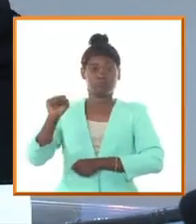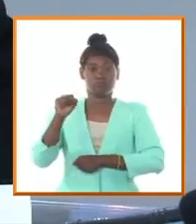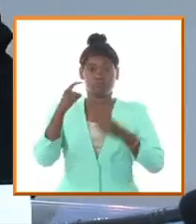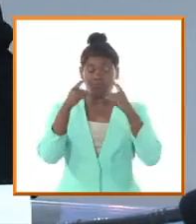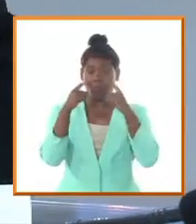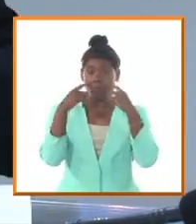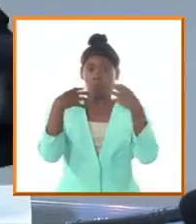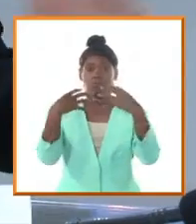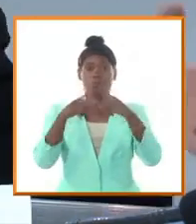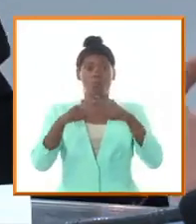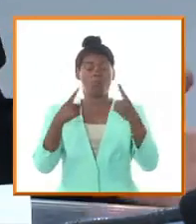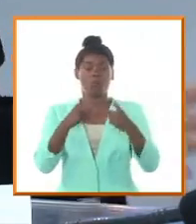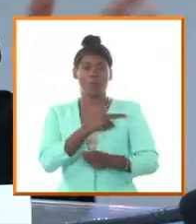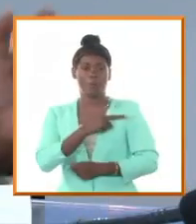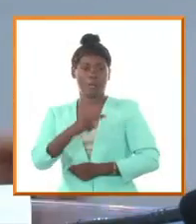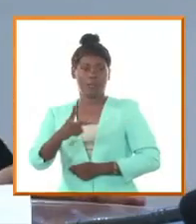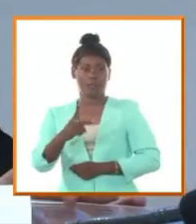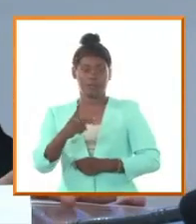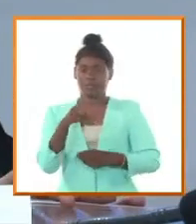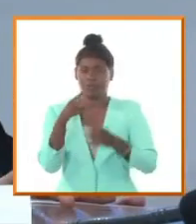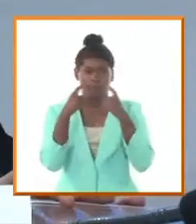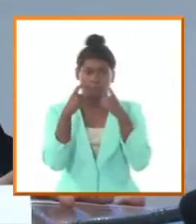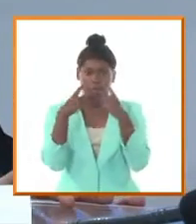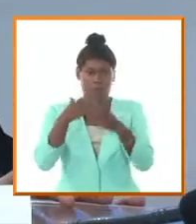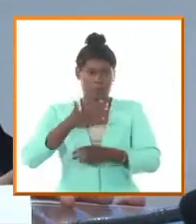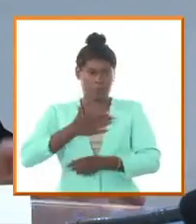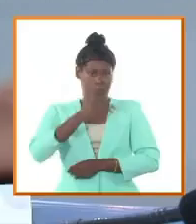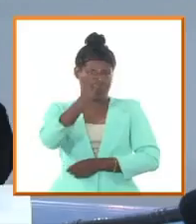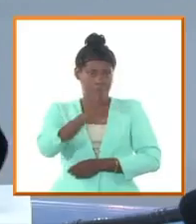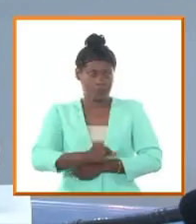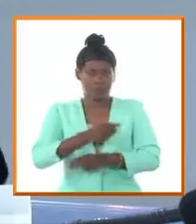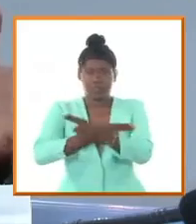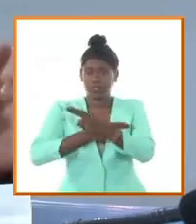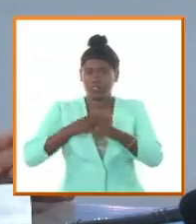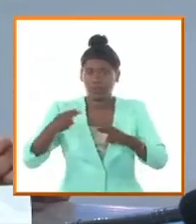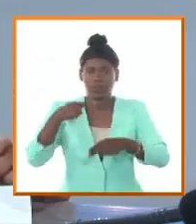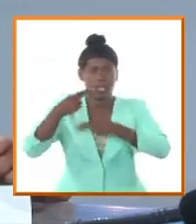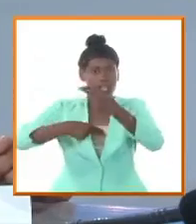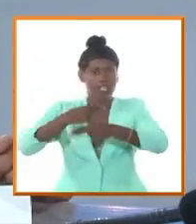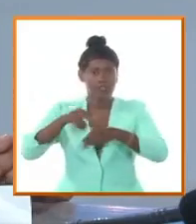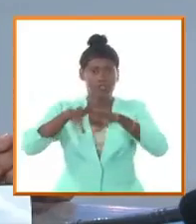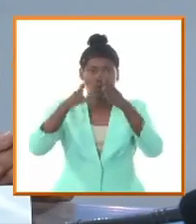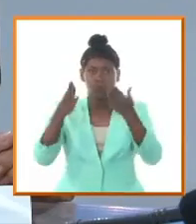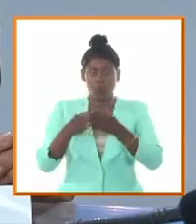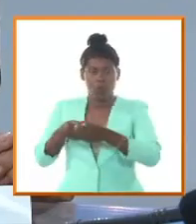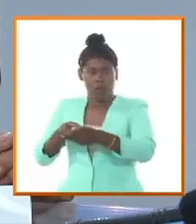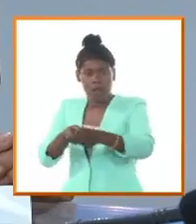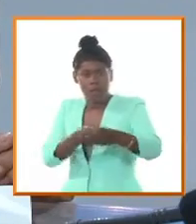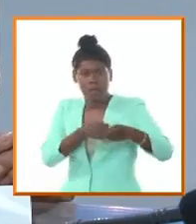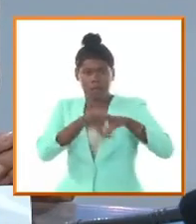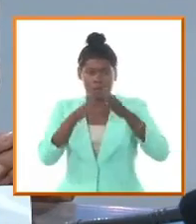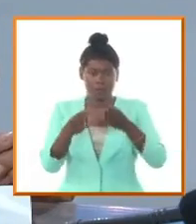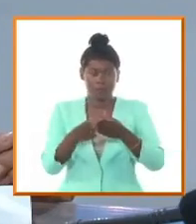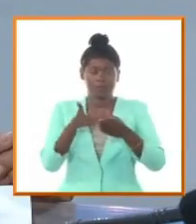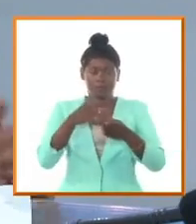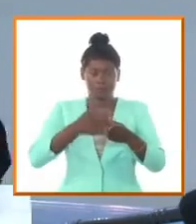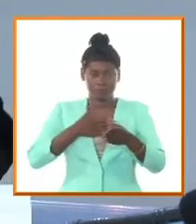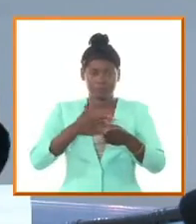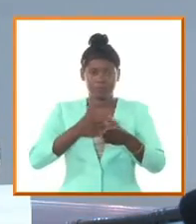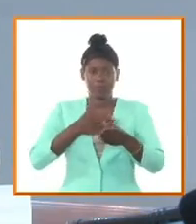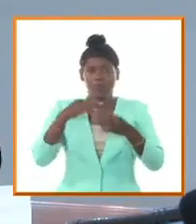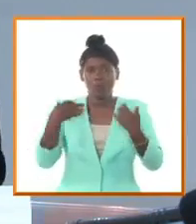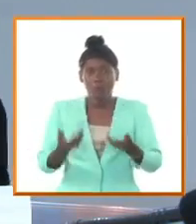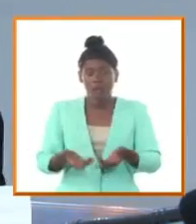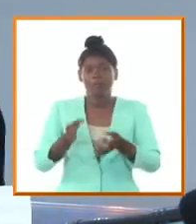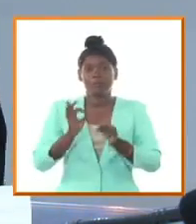la importancia de sus acciones militares, que es la constitución de Guaymar.